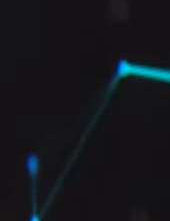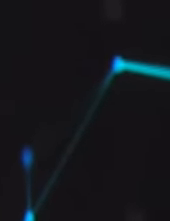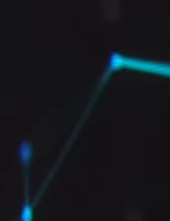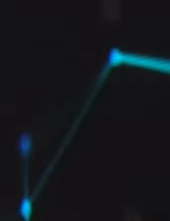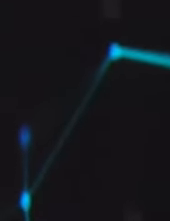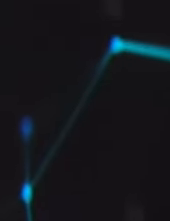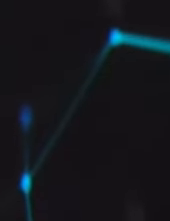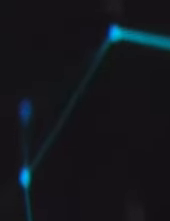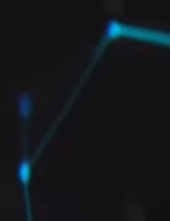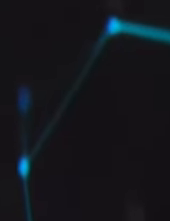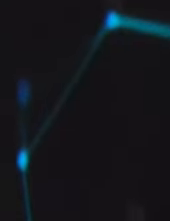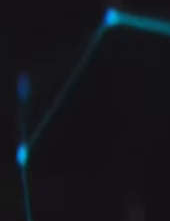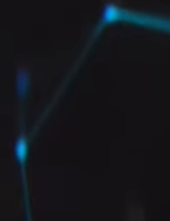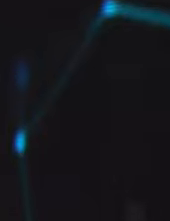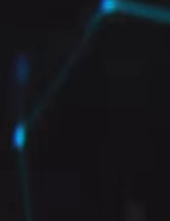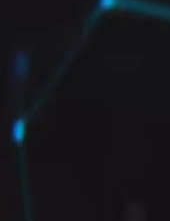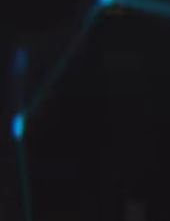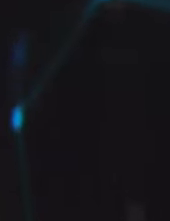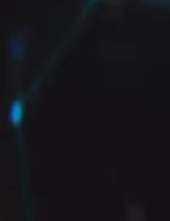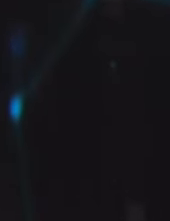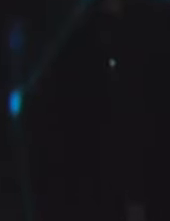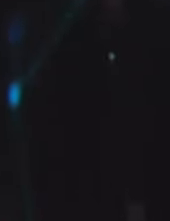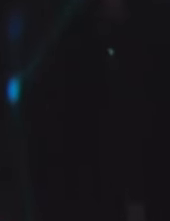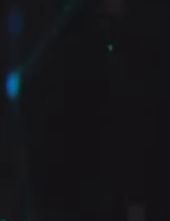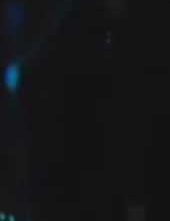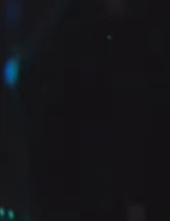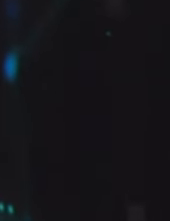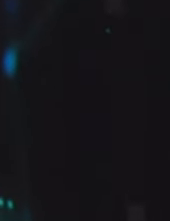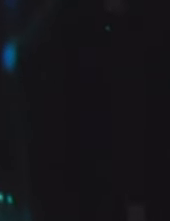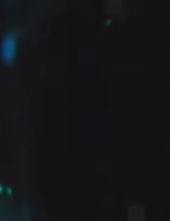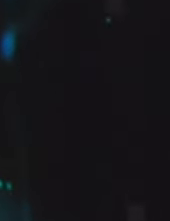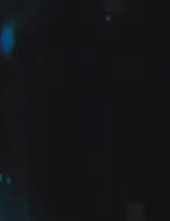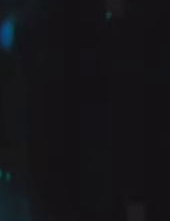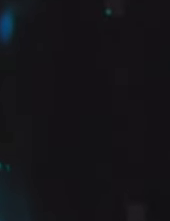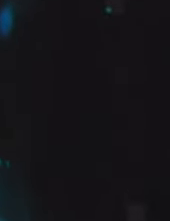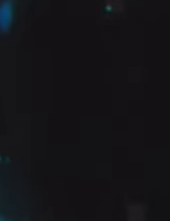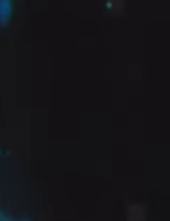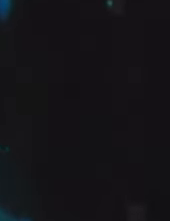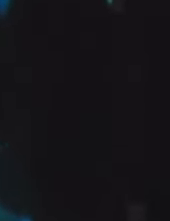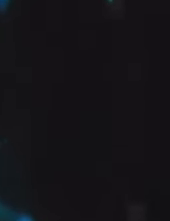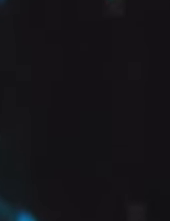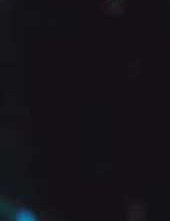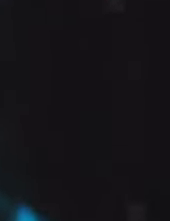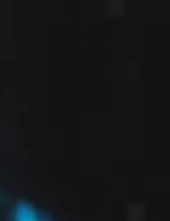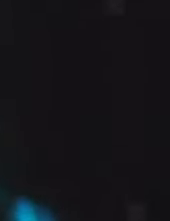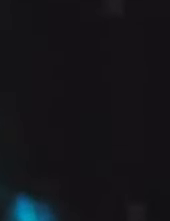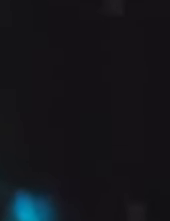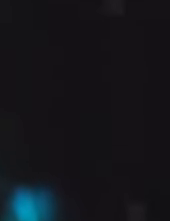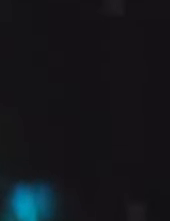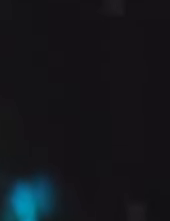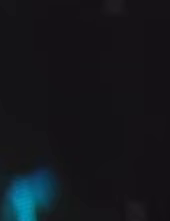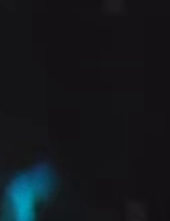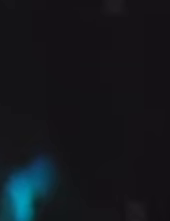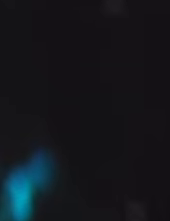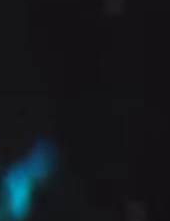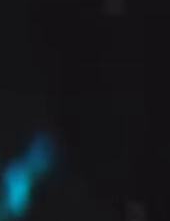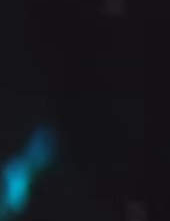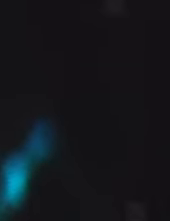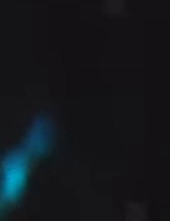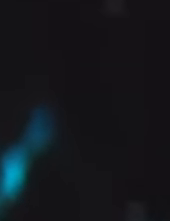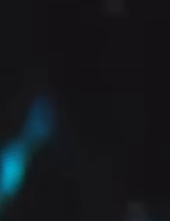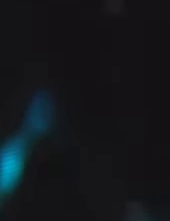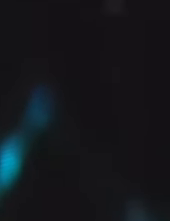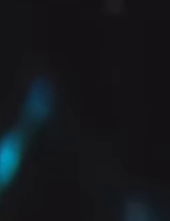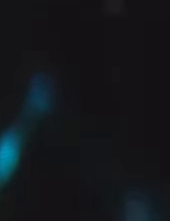mucho Ah sobre todo también a nivel político bien dicho aquello queremos por favor eh presentarles a su excelencia al